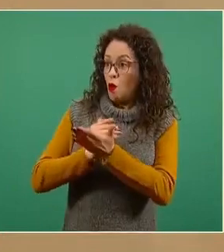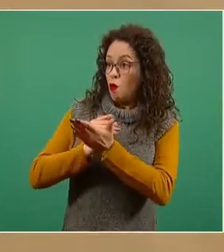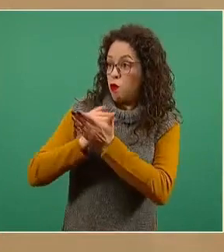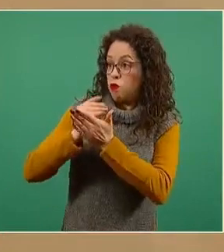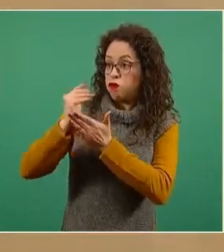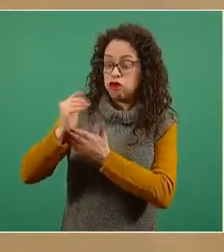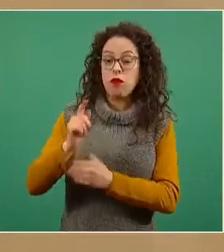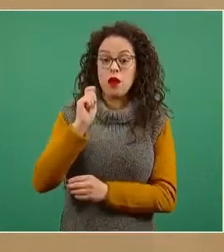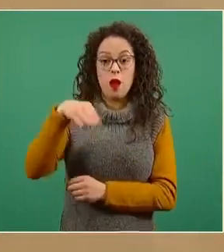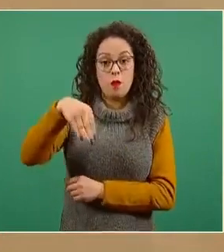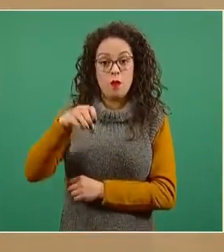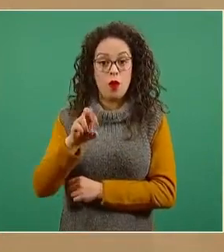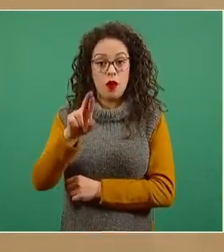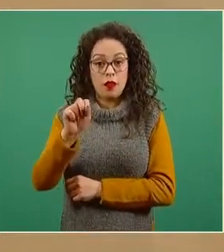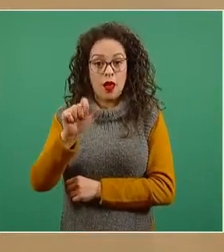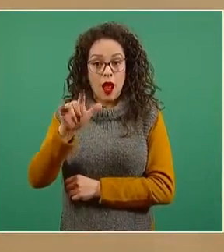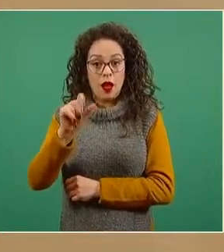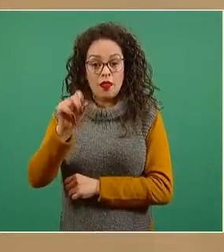la página